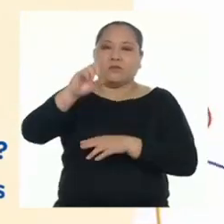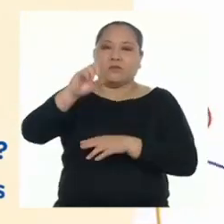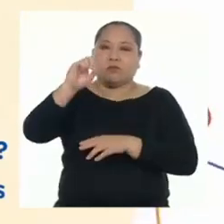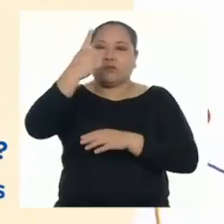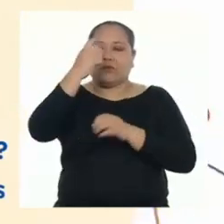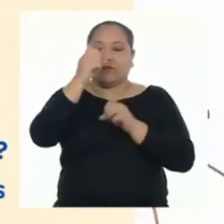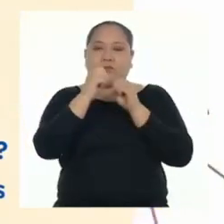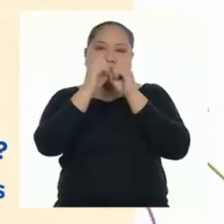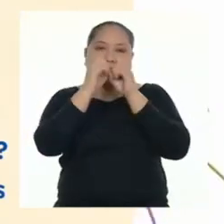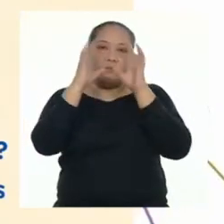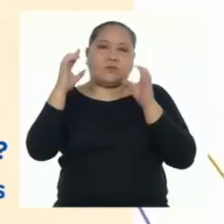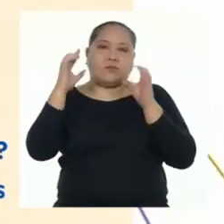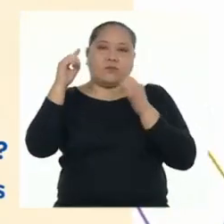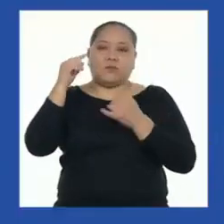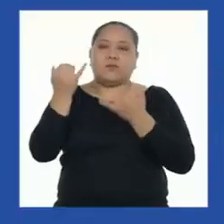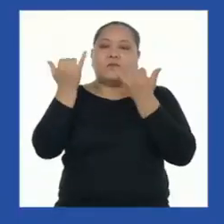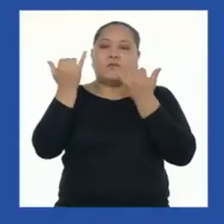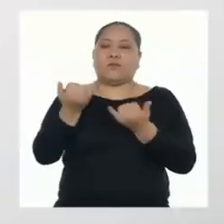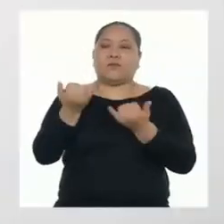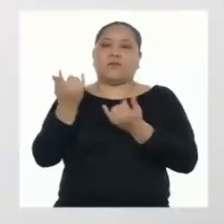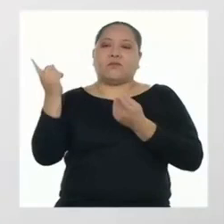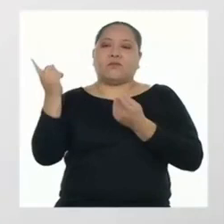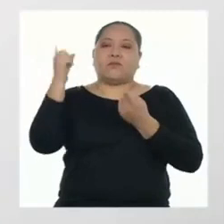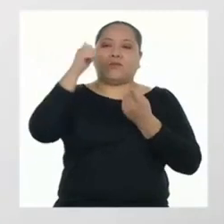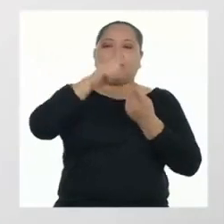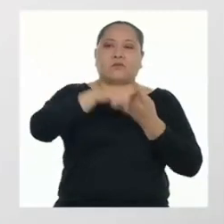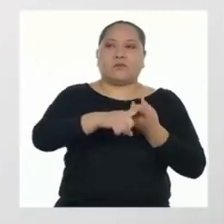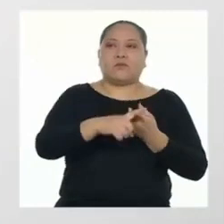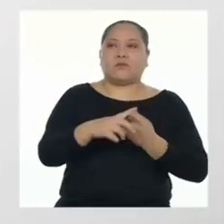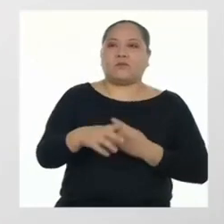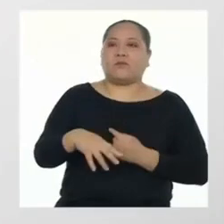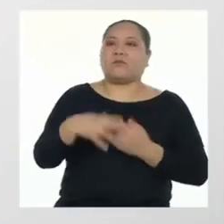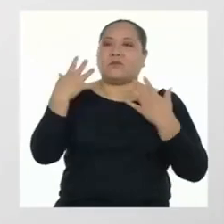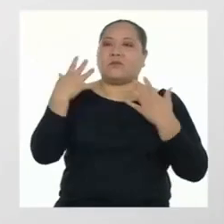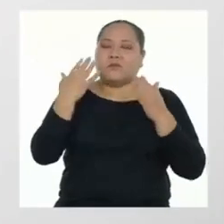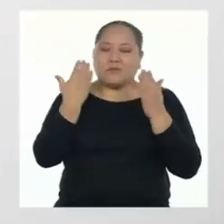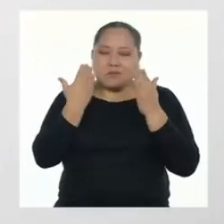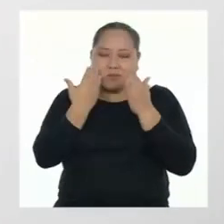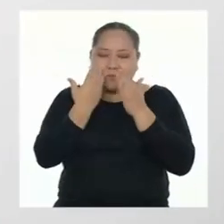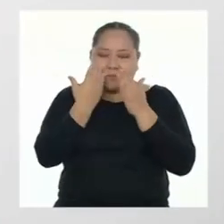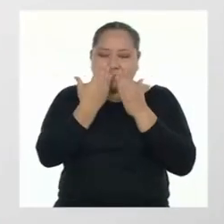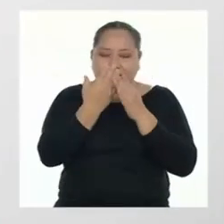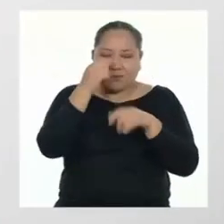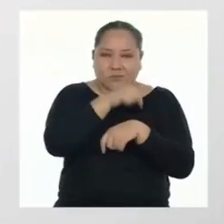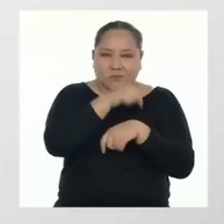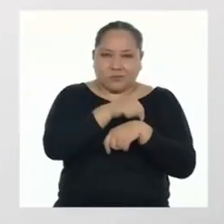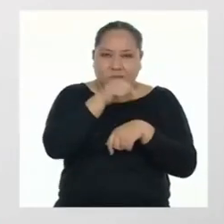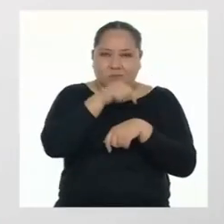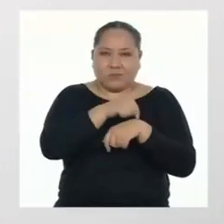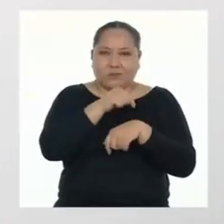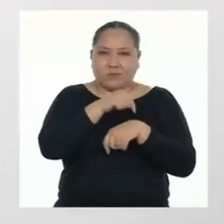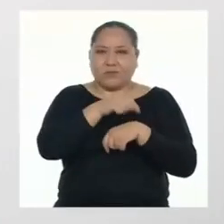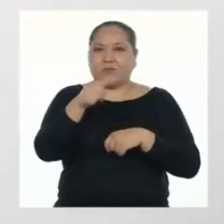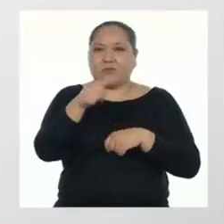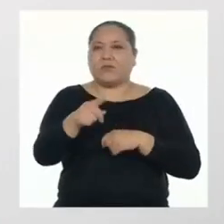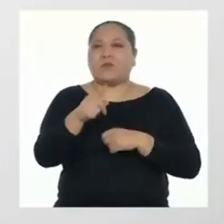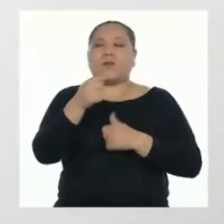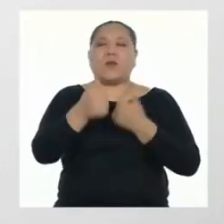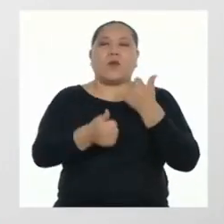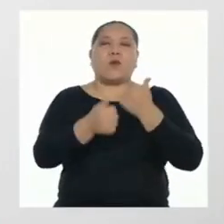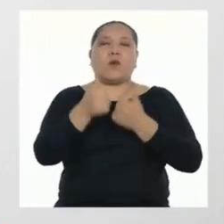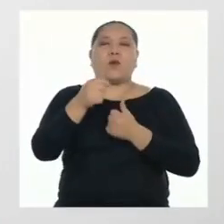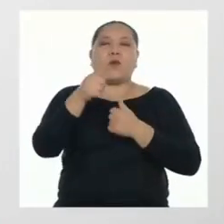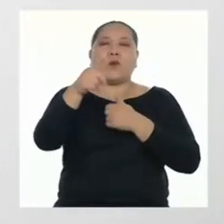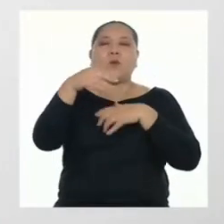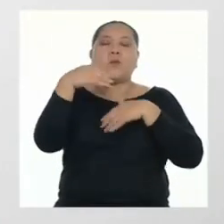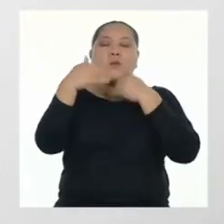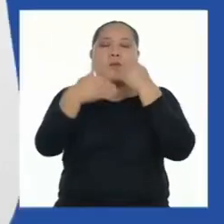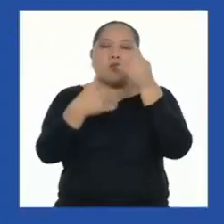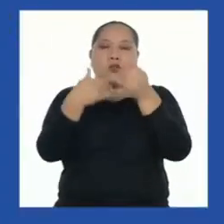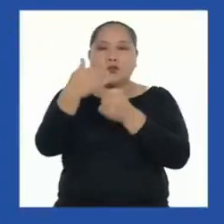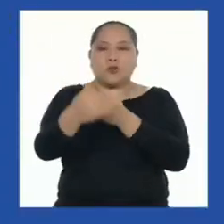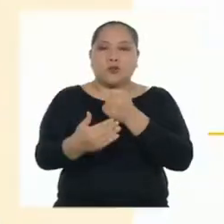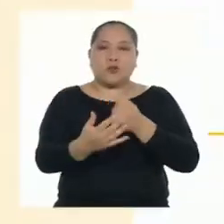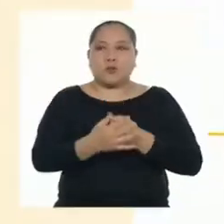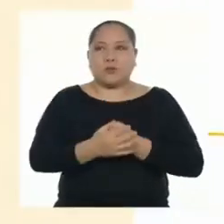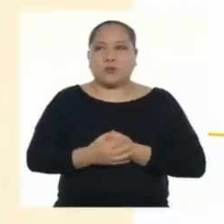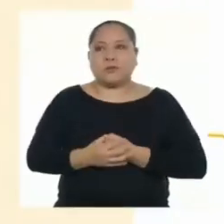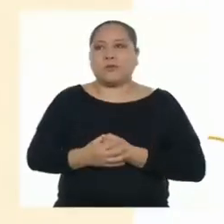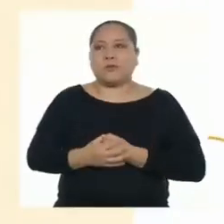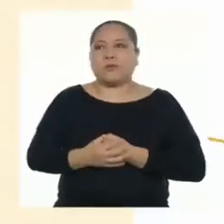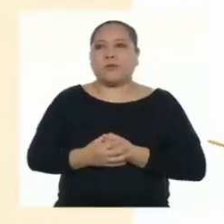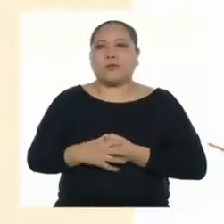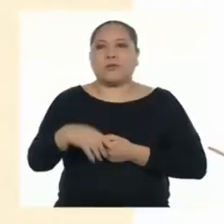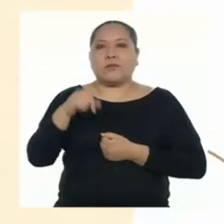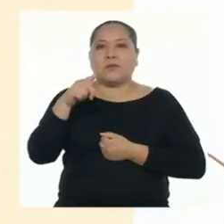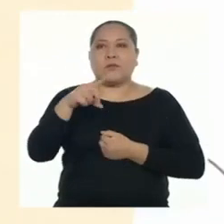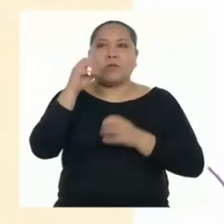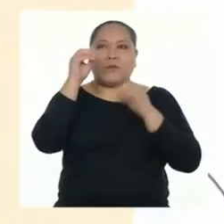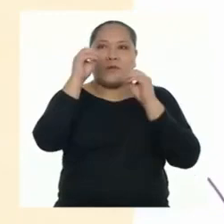día hasta hoy. Ahora sí nos acercamos al momento. ¿Qué planteaste en tu procedimiento?